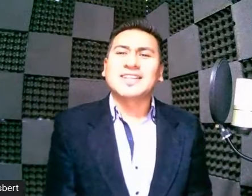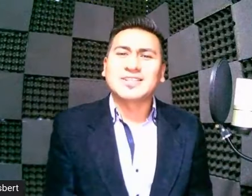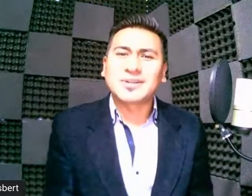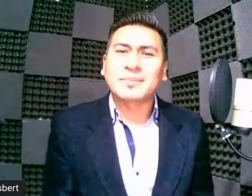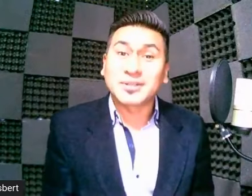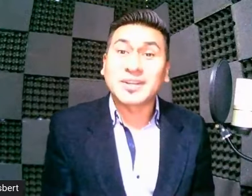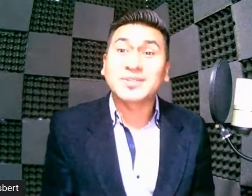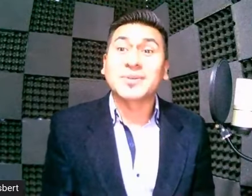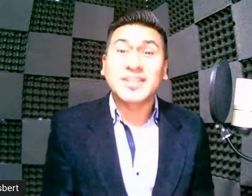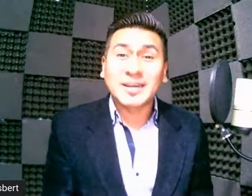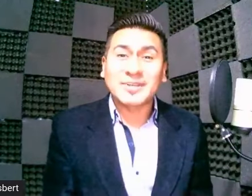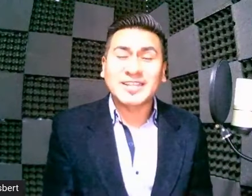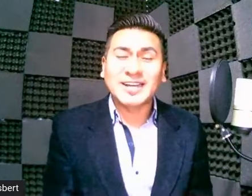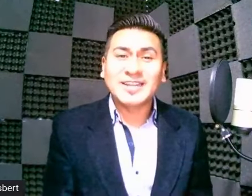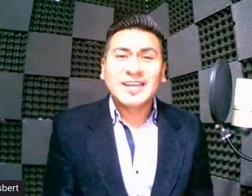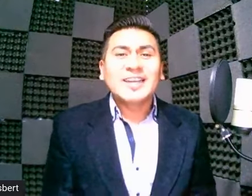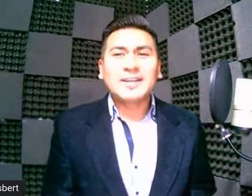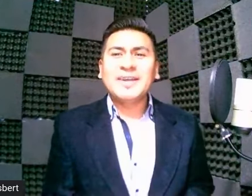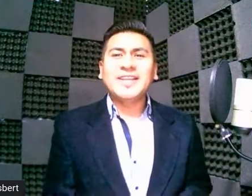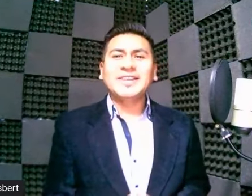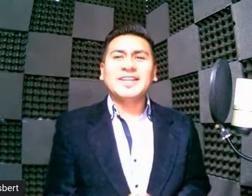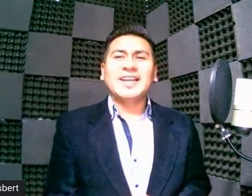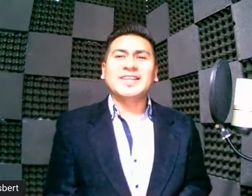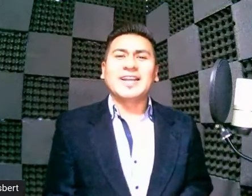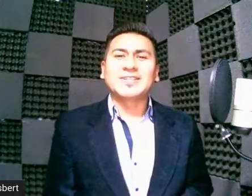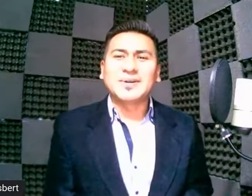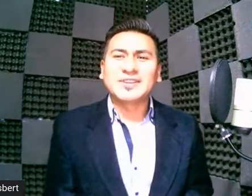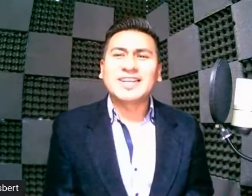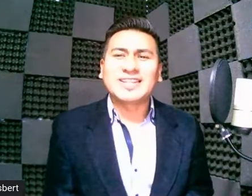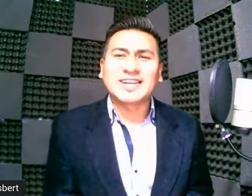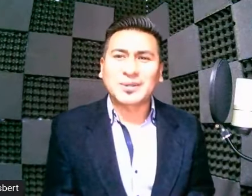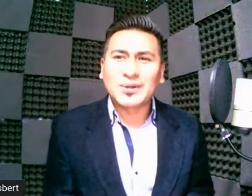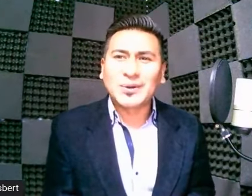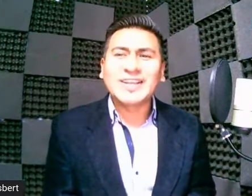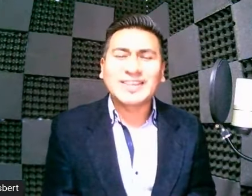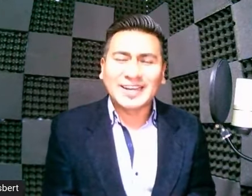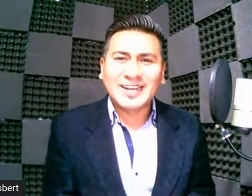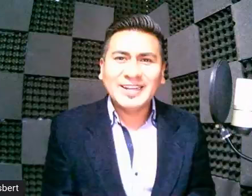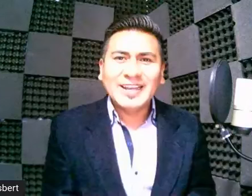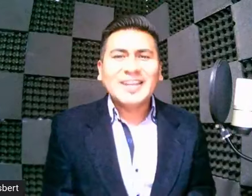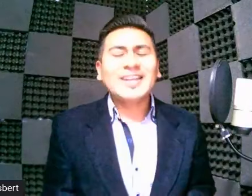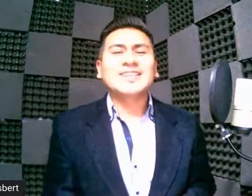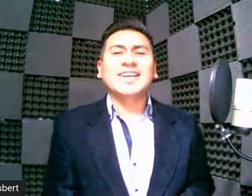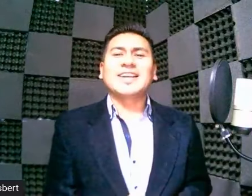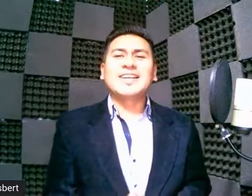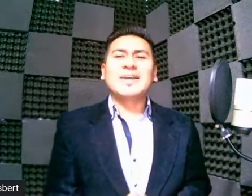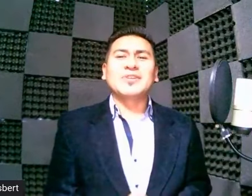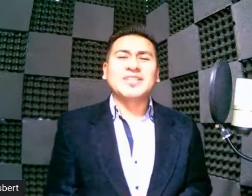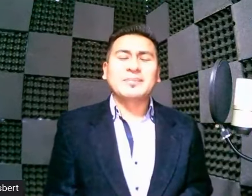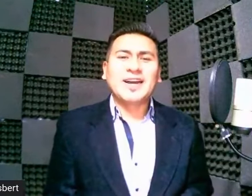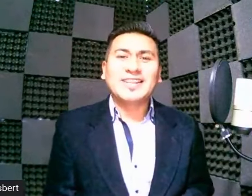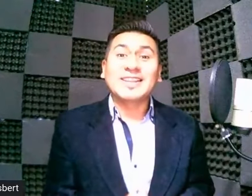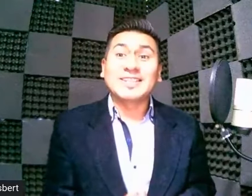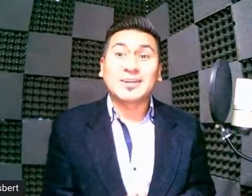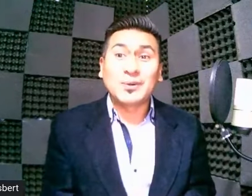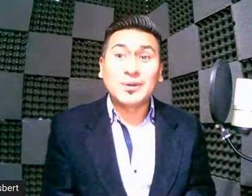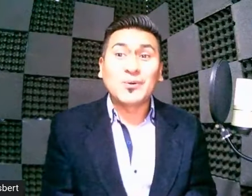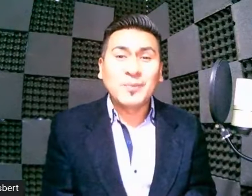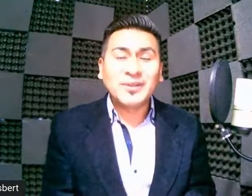Unidad de Atención a Personas con Discapacidad, dependiente de la Dirección de Desarrollo Integral y la Secretaría Municipal